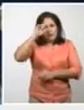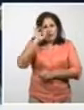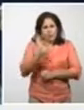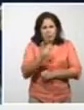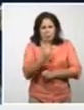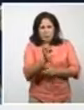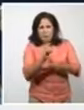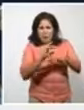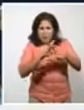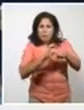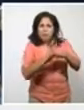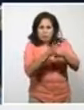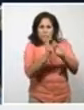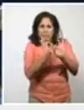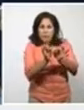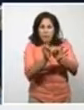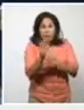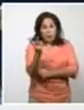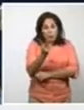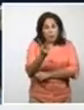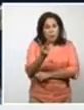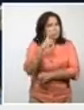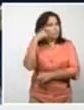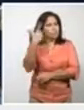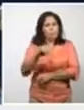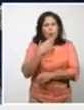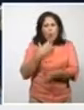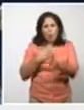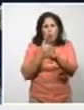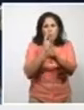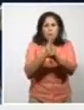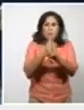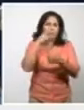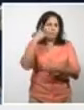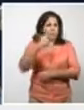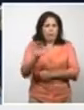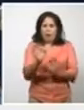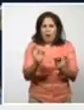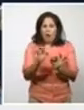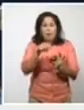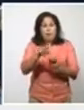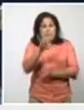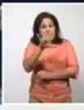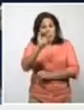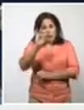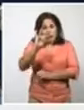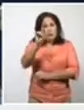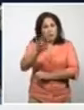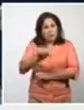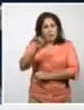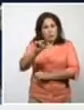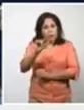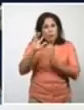En dos de los casos no se precisa la fuente de infección, se acumulan 57, el